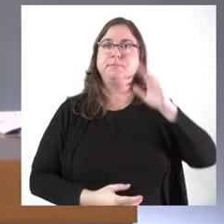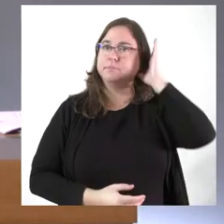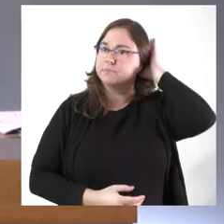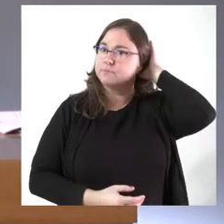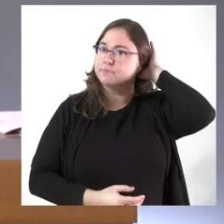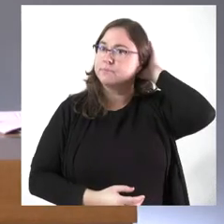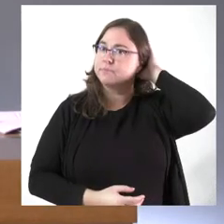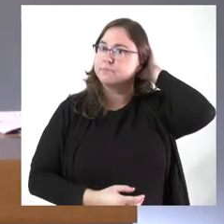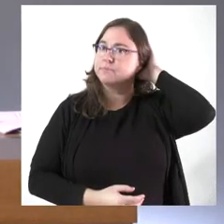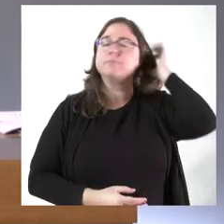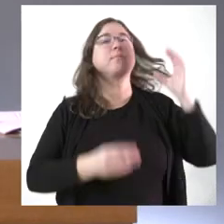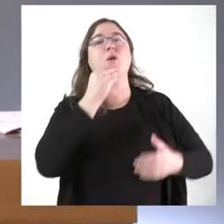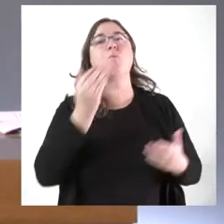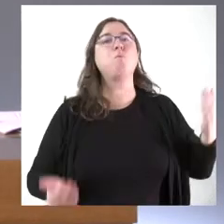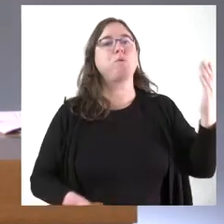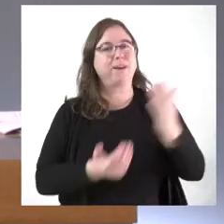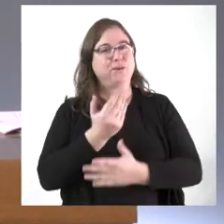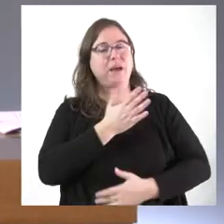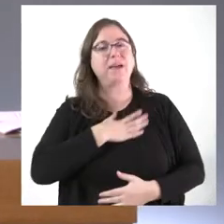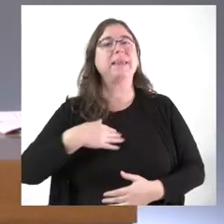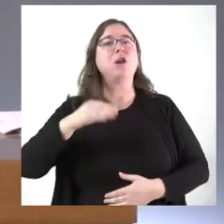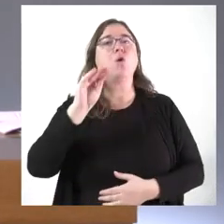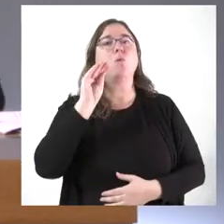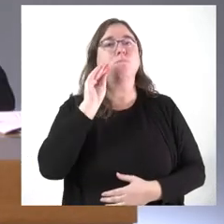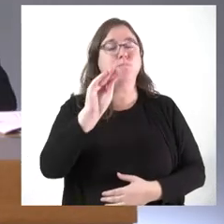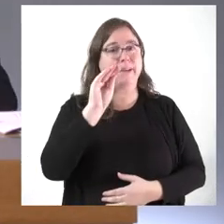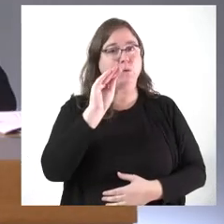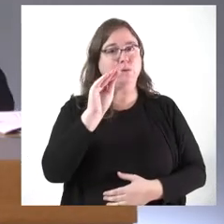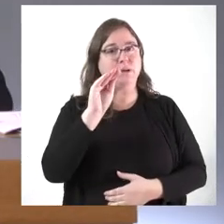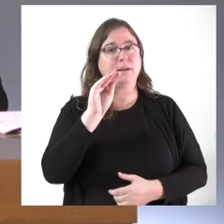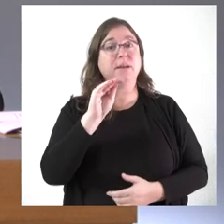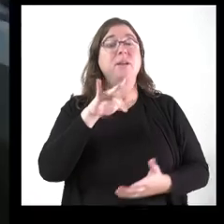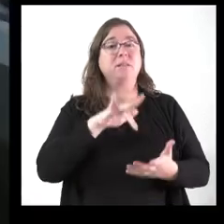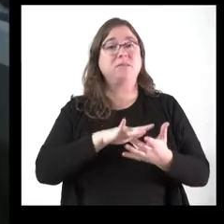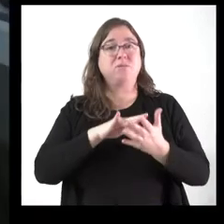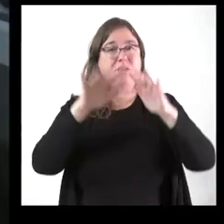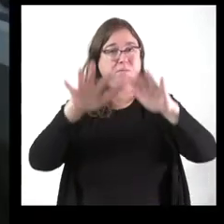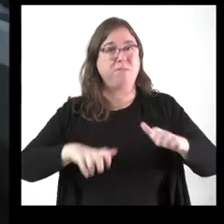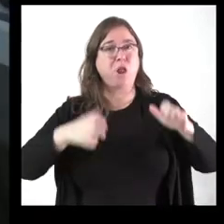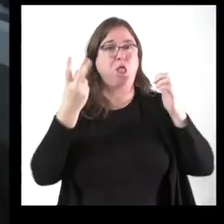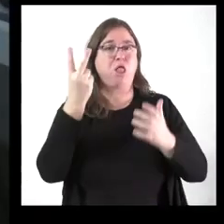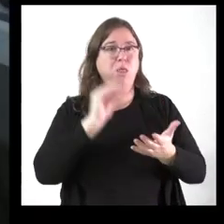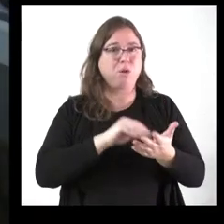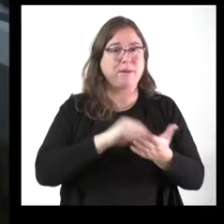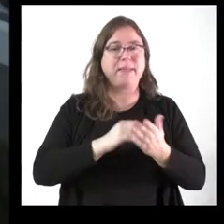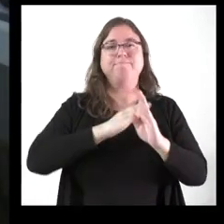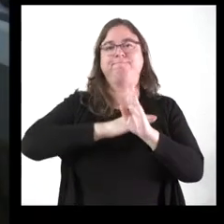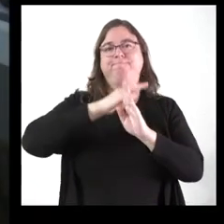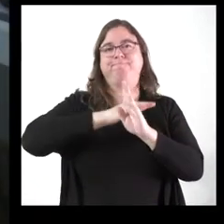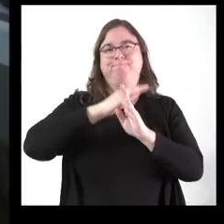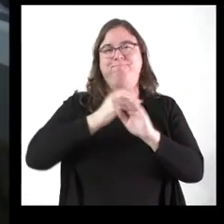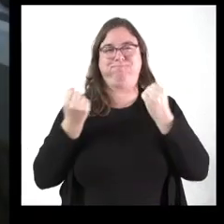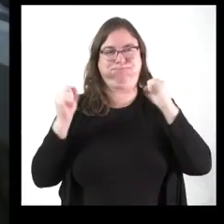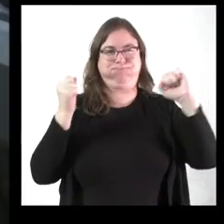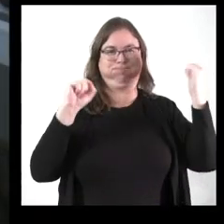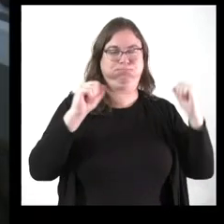Sí buenos días Le iba a preguntar que después de dos plenos los dos últimos plenos con un nivel de crispación y